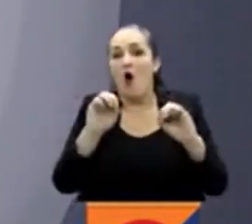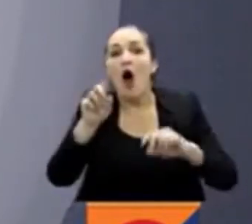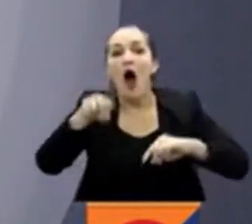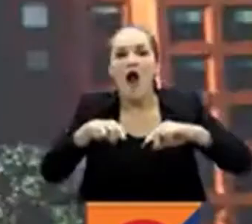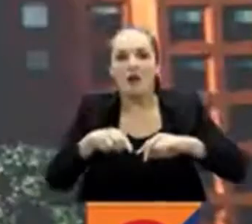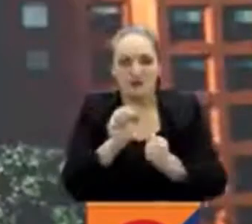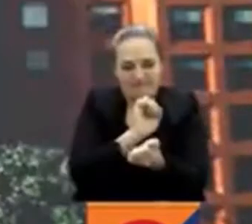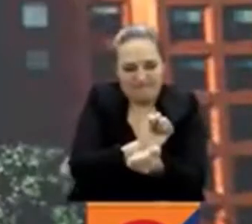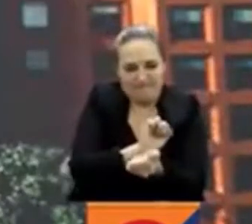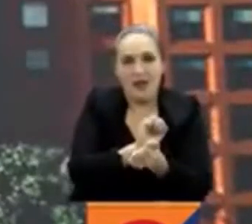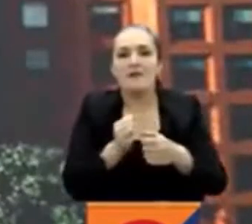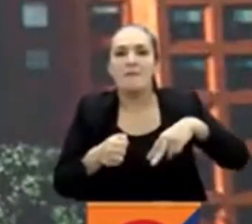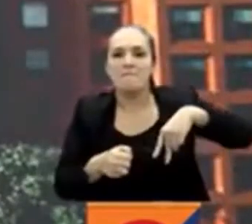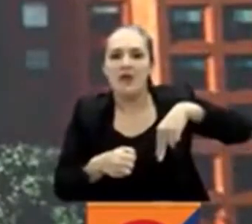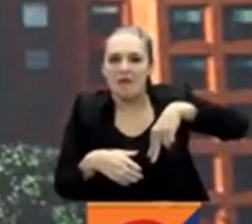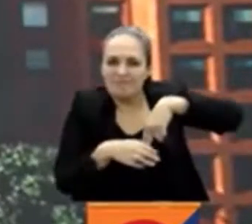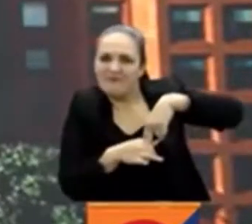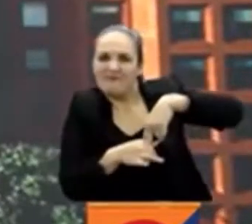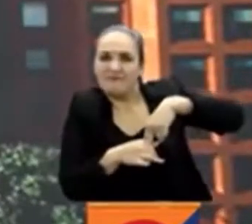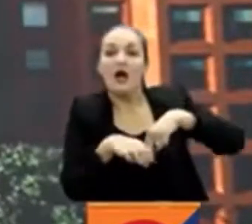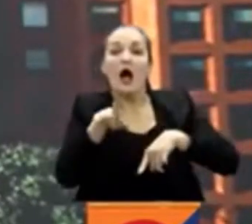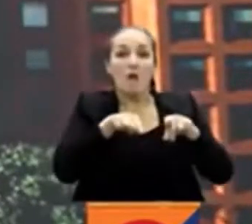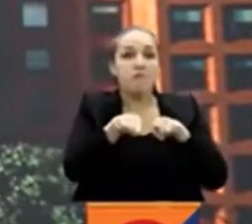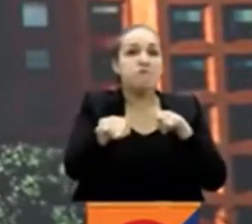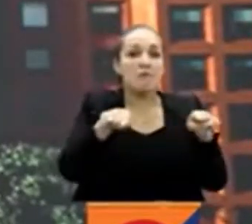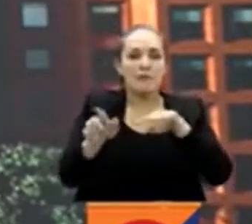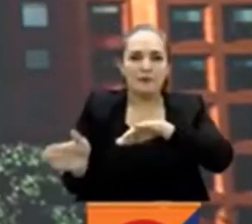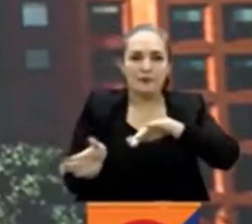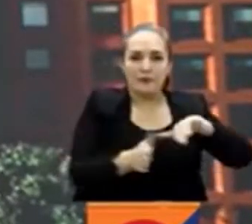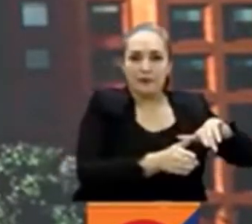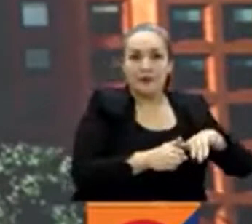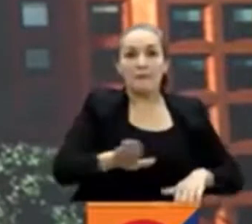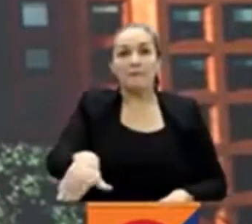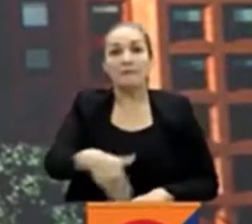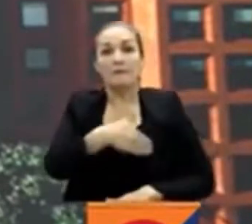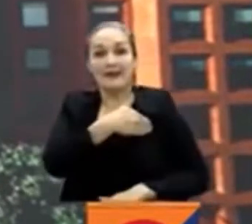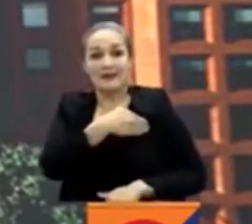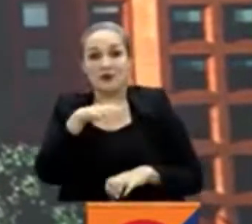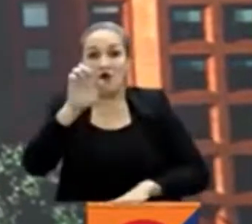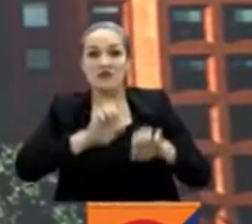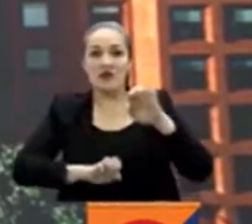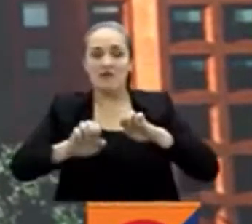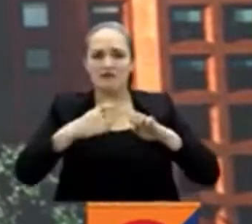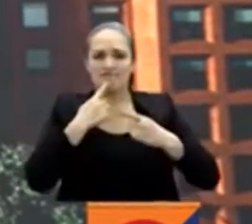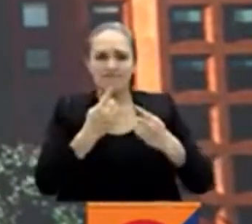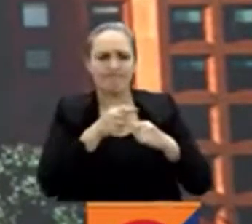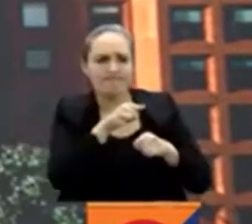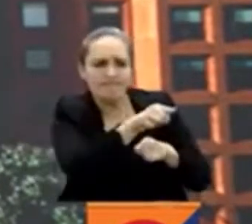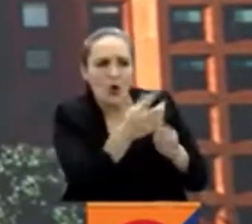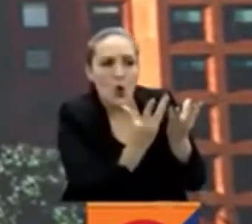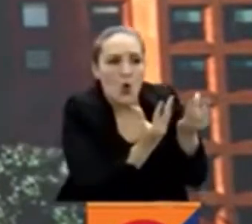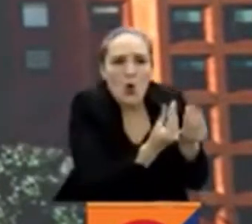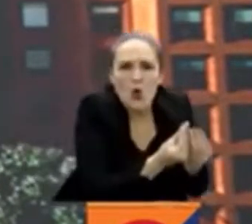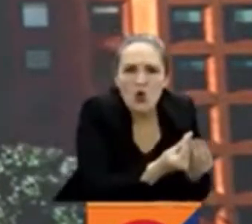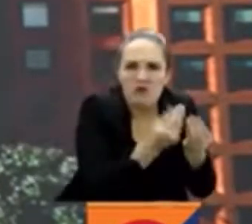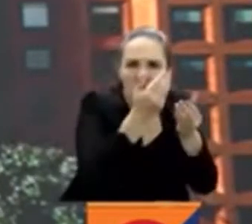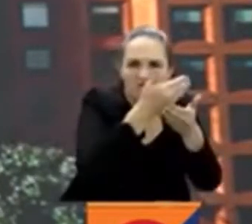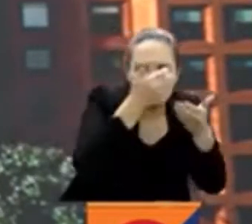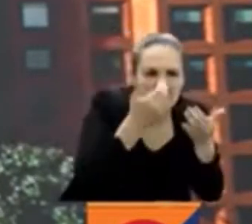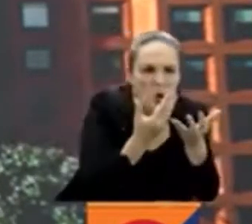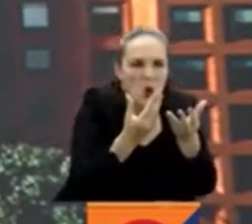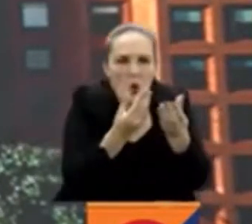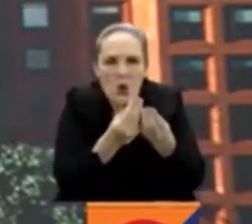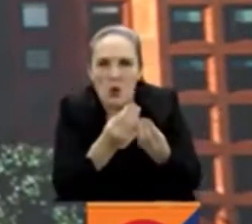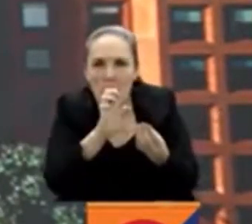pies y manos. El ministro de Defensa anunció que serán suspendidos los bombardeos a los campamentos de grupos armados ilegales hasta que no